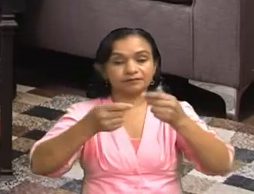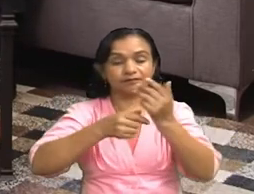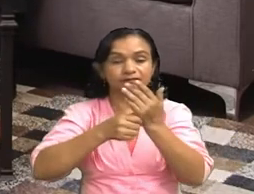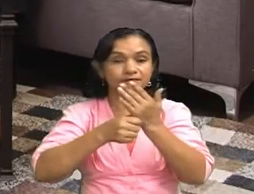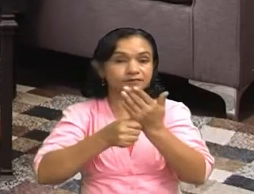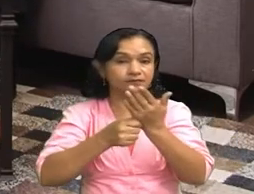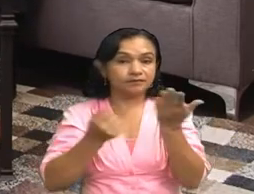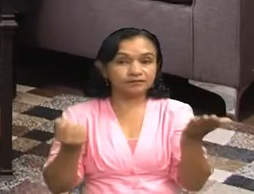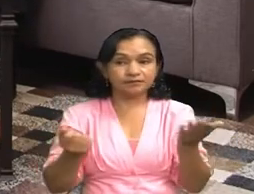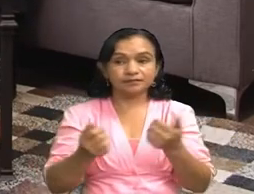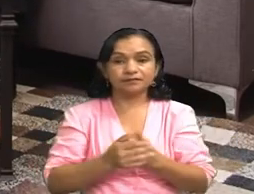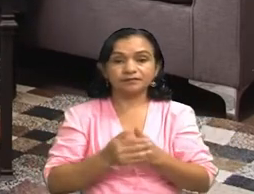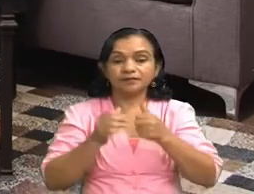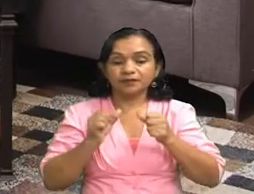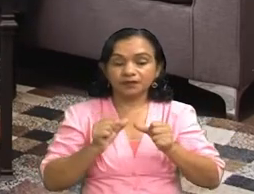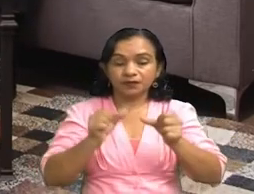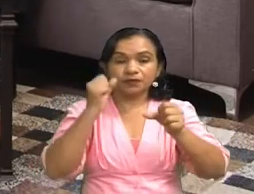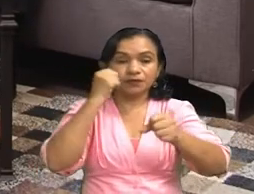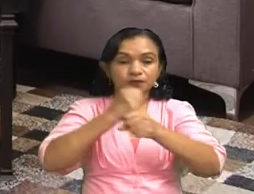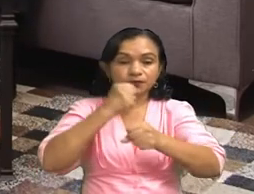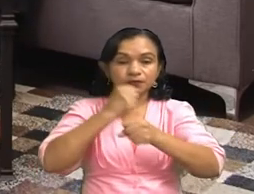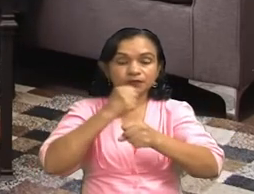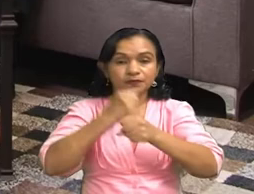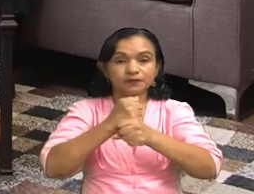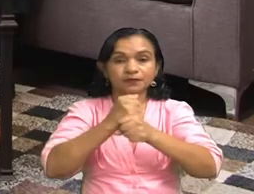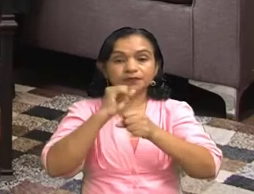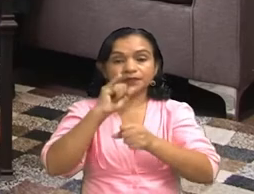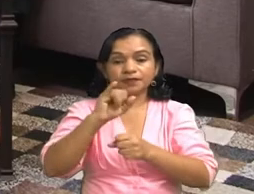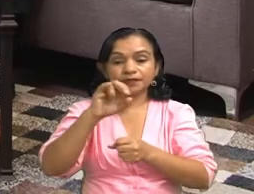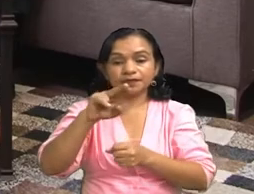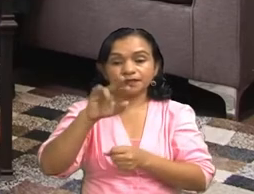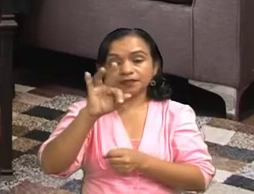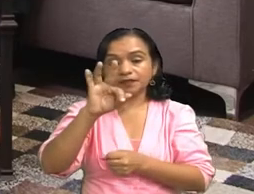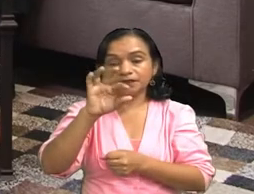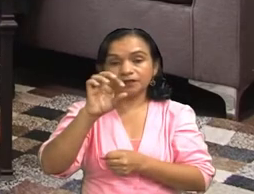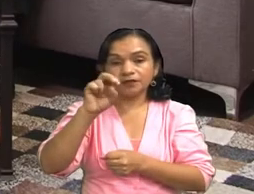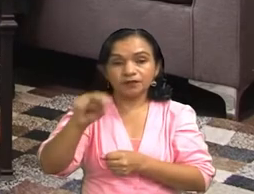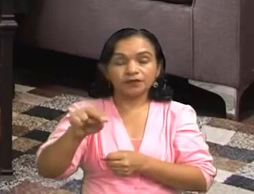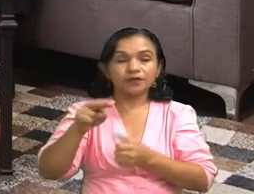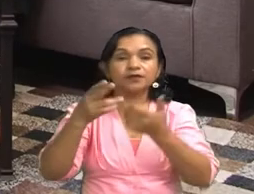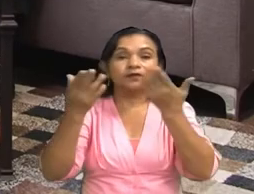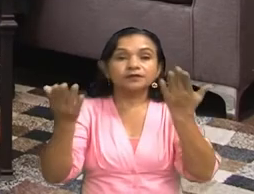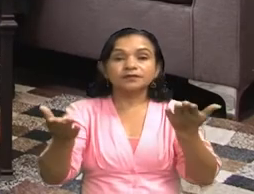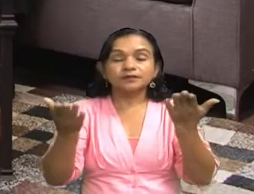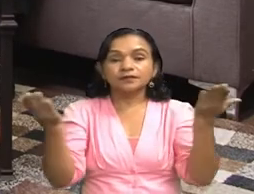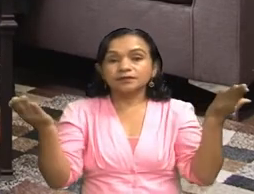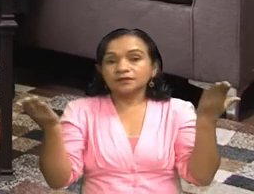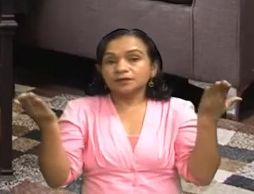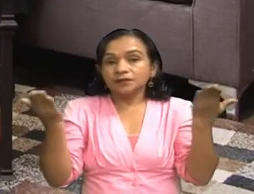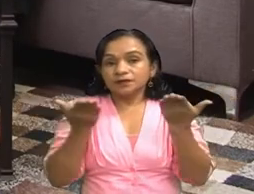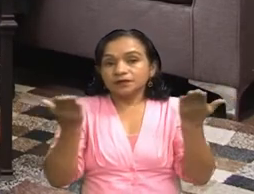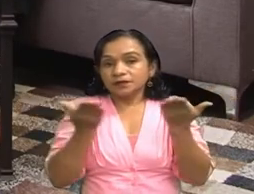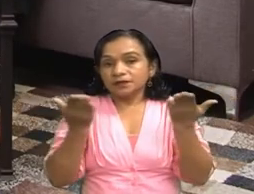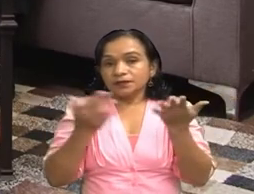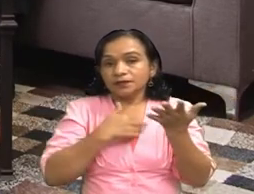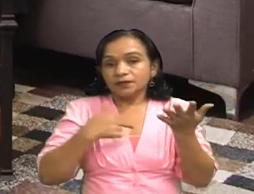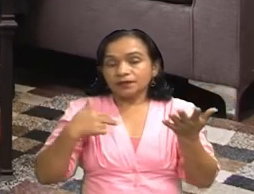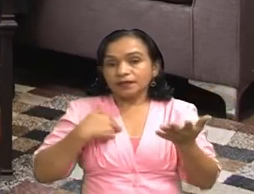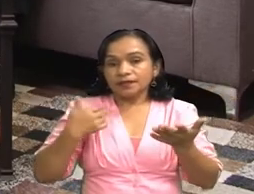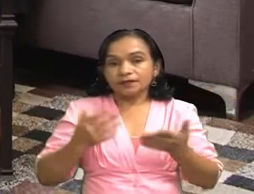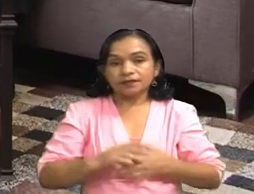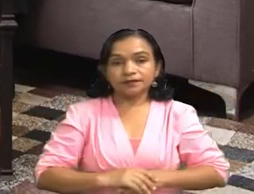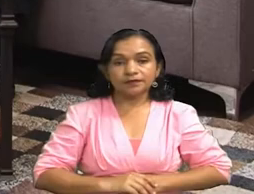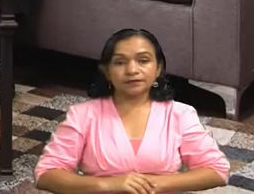nacional. Seguimos trabajando con los compañeros de Ininfom. Entonces, ¿cómo tienen que realizar la